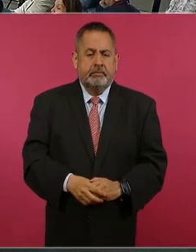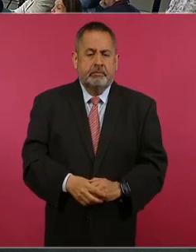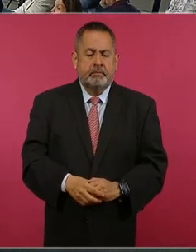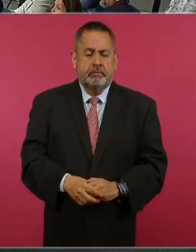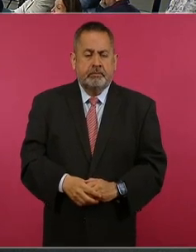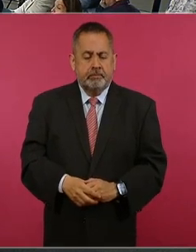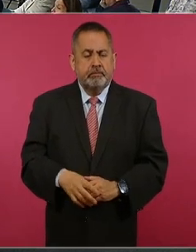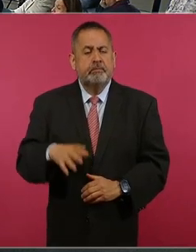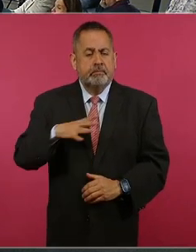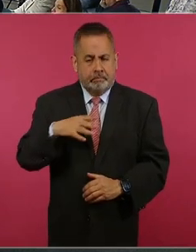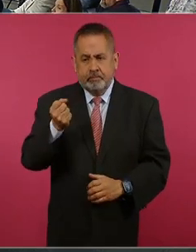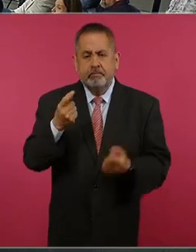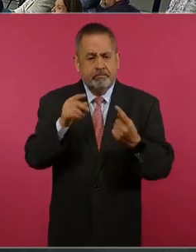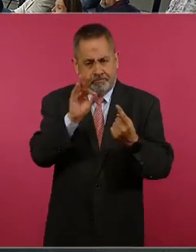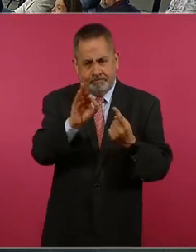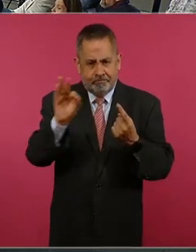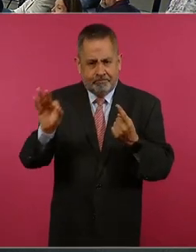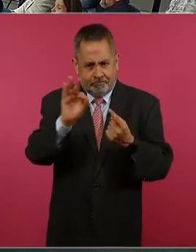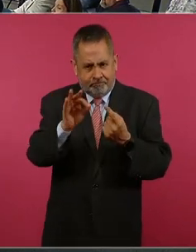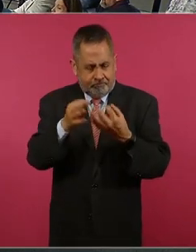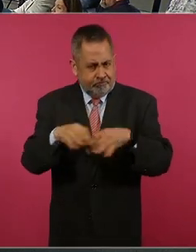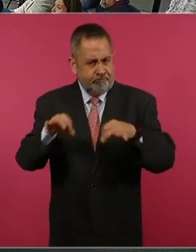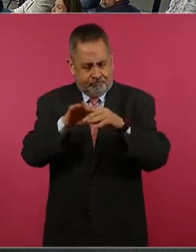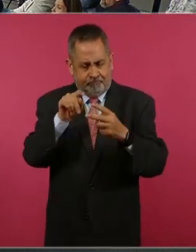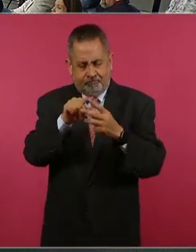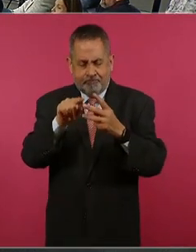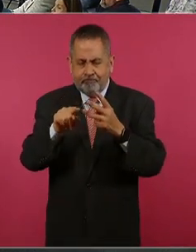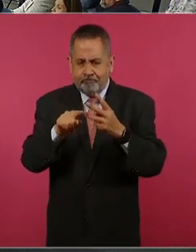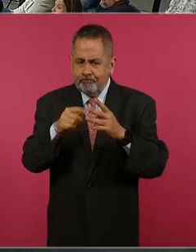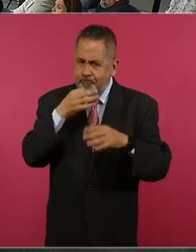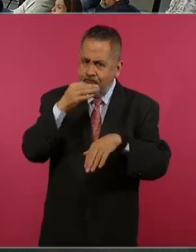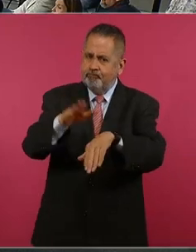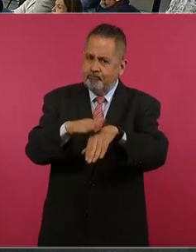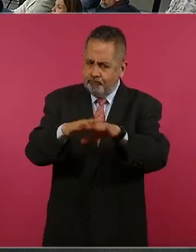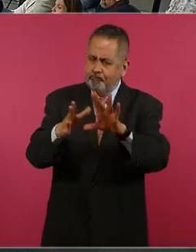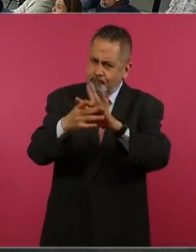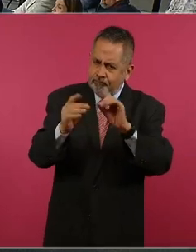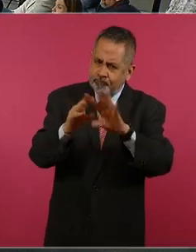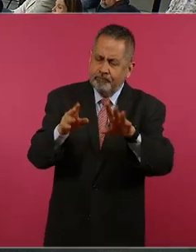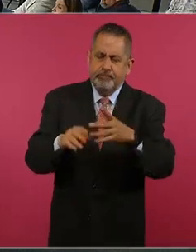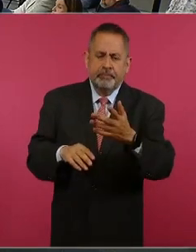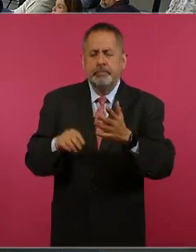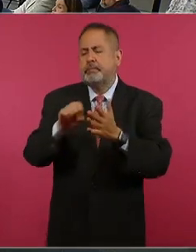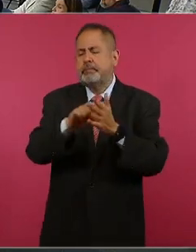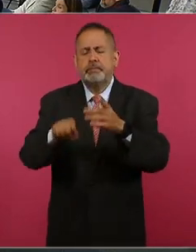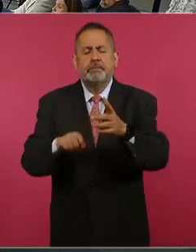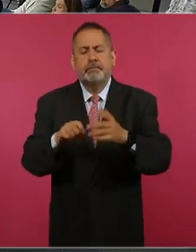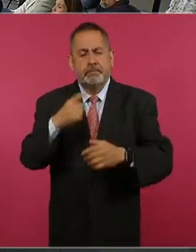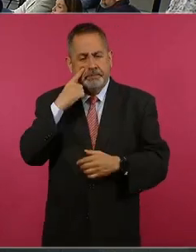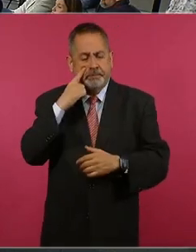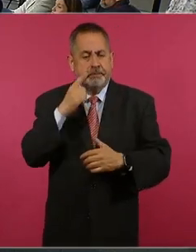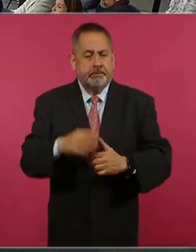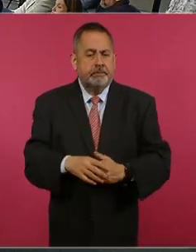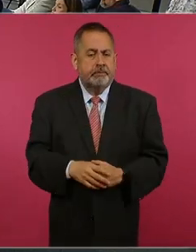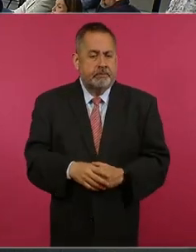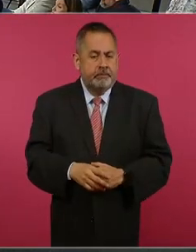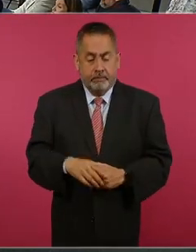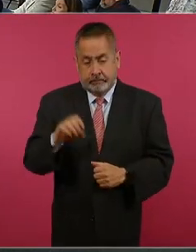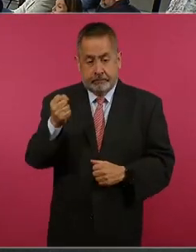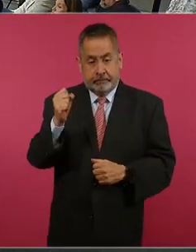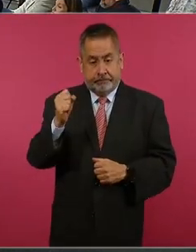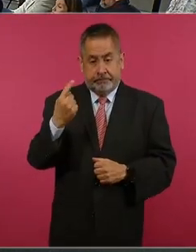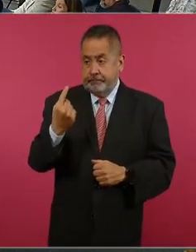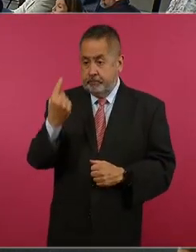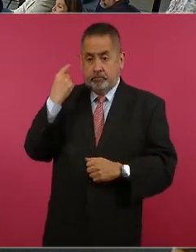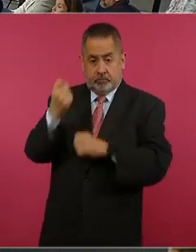Porque hay unas fechas que son muy importantes de mencionar, porque, por ejemplo, en septiembre del